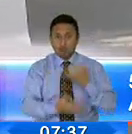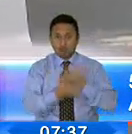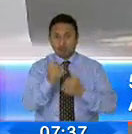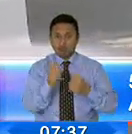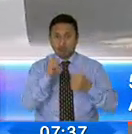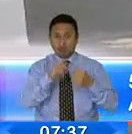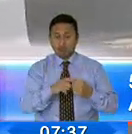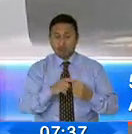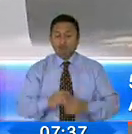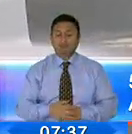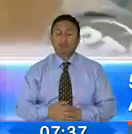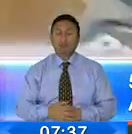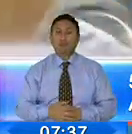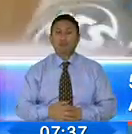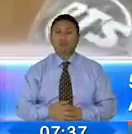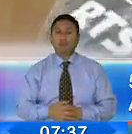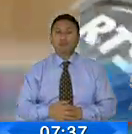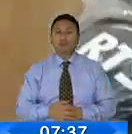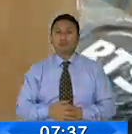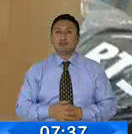a este caso